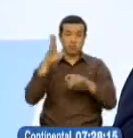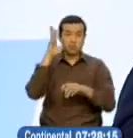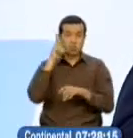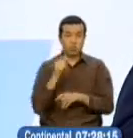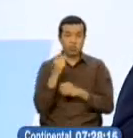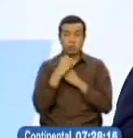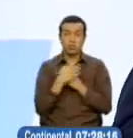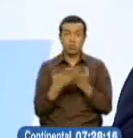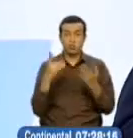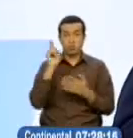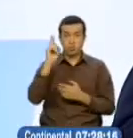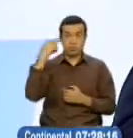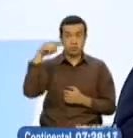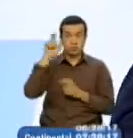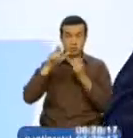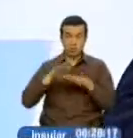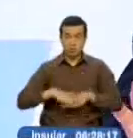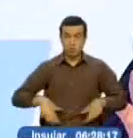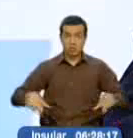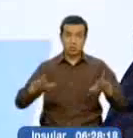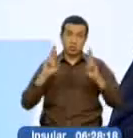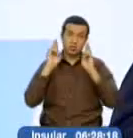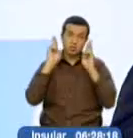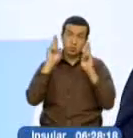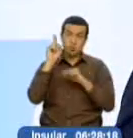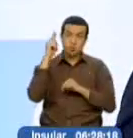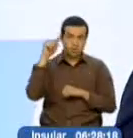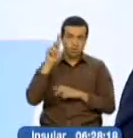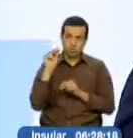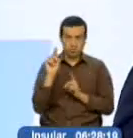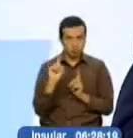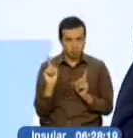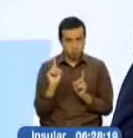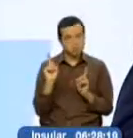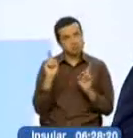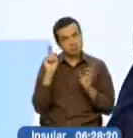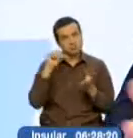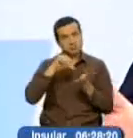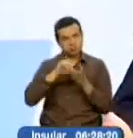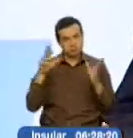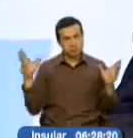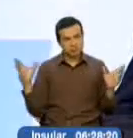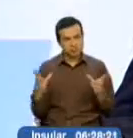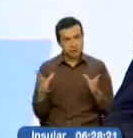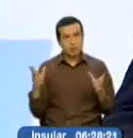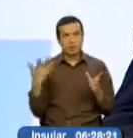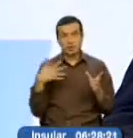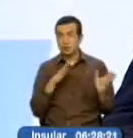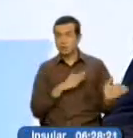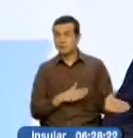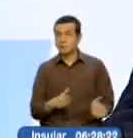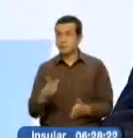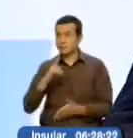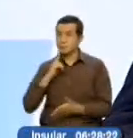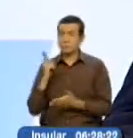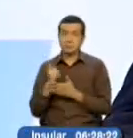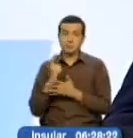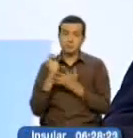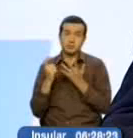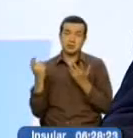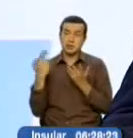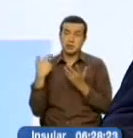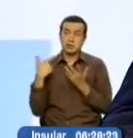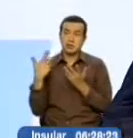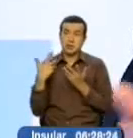albergar 1 millón de habitantes, ojalá nunca llegue a ese tamaño mi ciudad, pero que en definitiva no necesitaríamos crecer